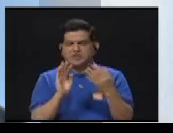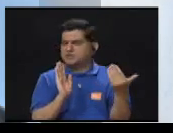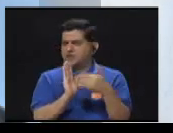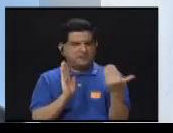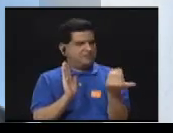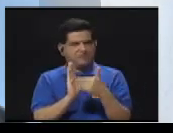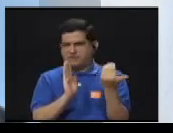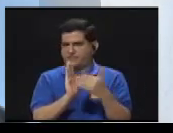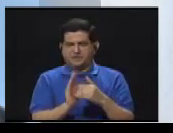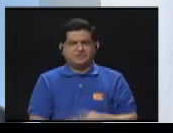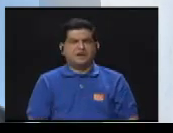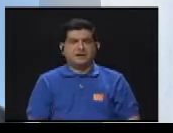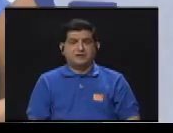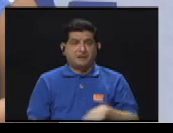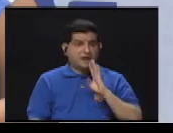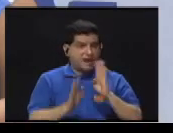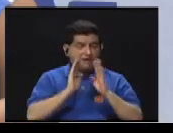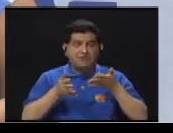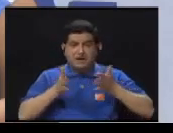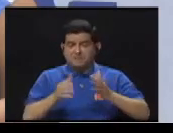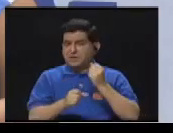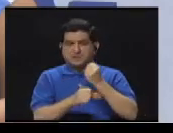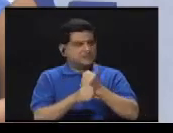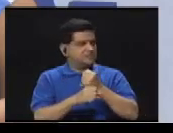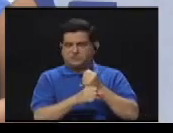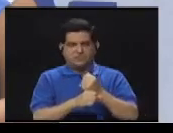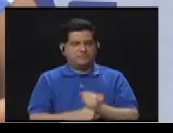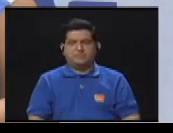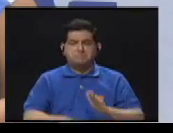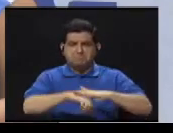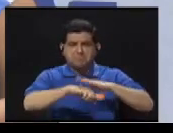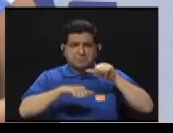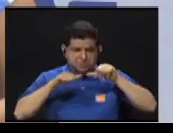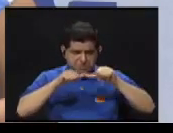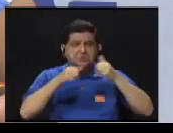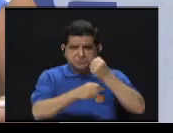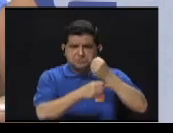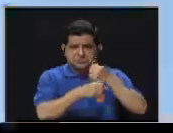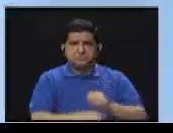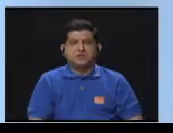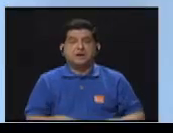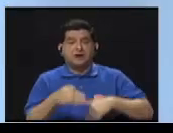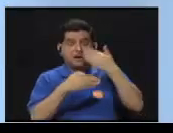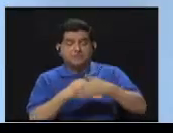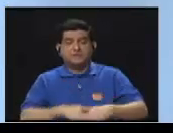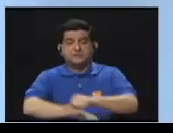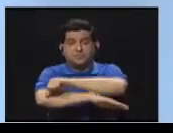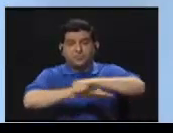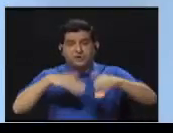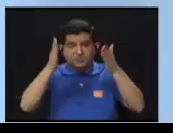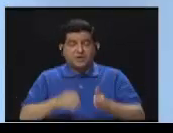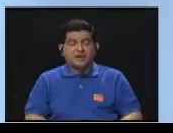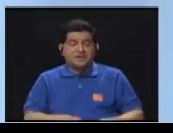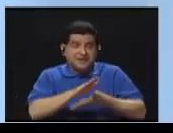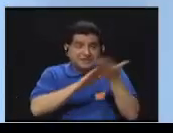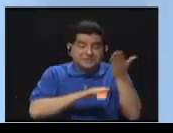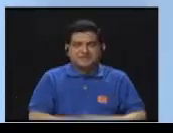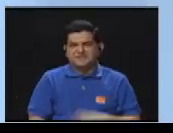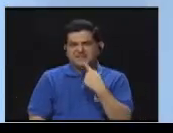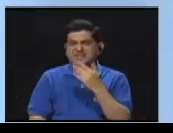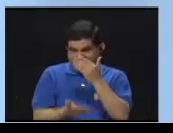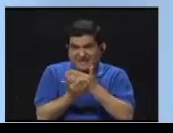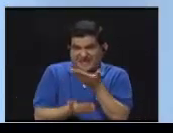no afectarles, hablarles mientras trabajaban y dejarlos que lo hicieran. Y a la vez, lo otro era que cuando se iba el arquitecto, por ahí los paramos un ratito, venga,